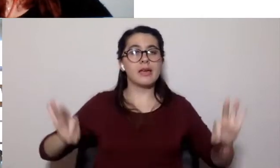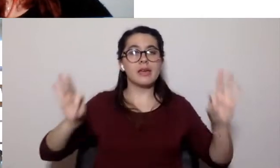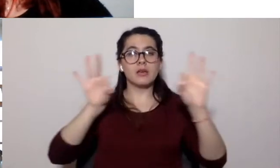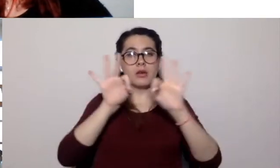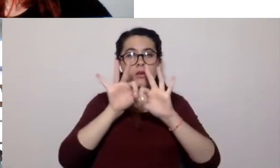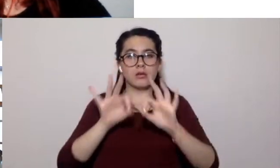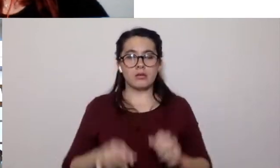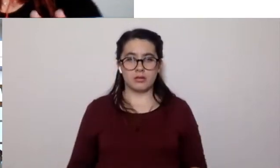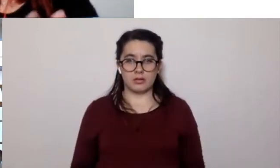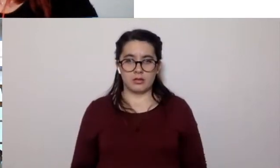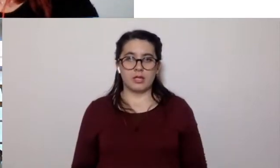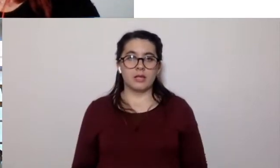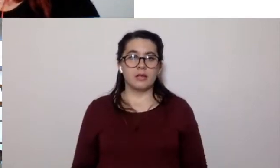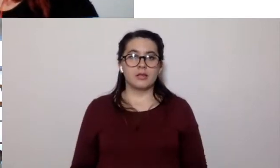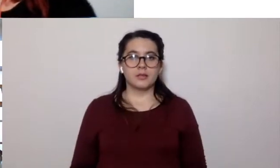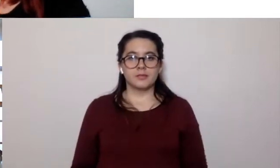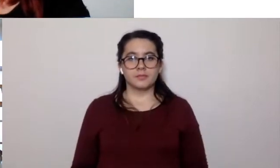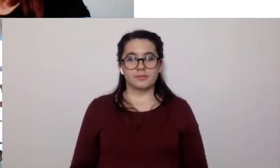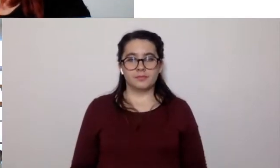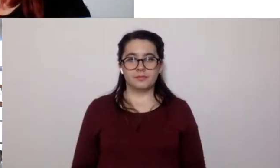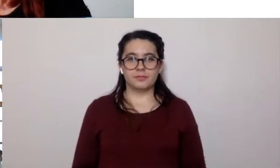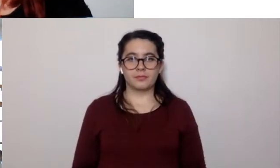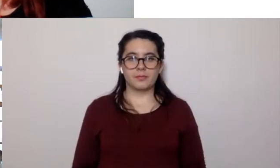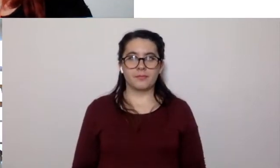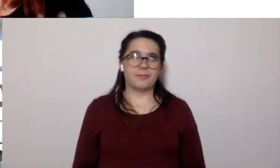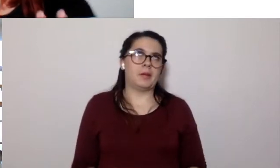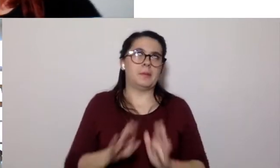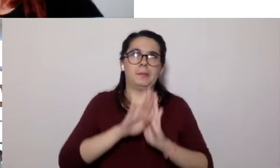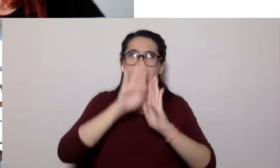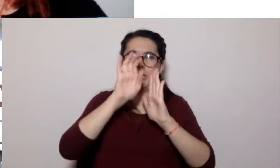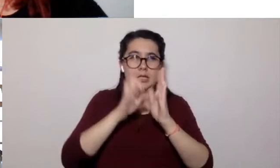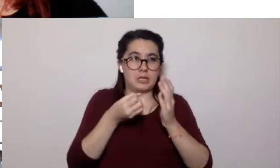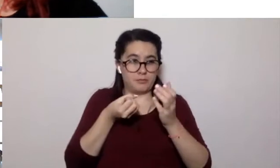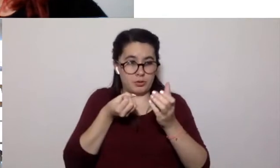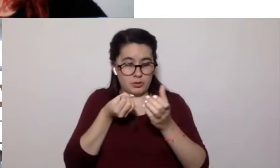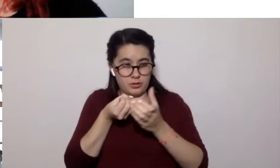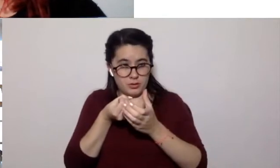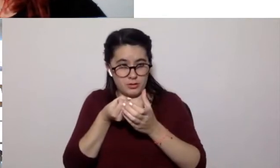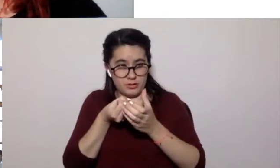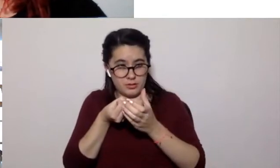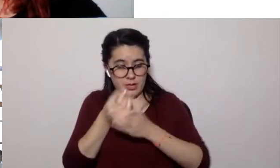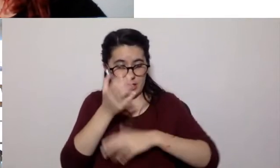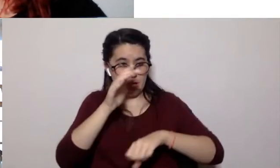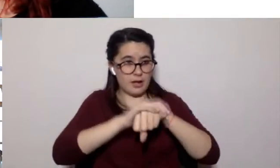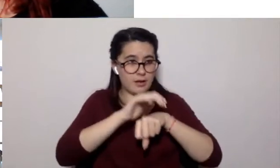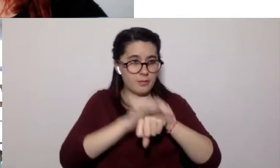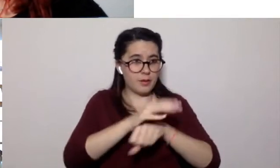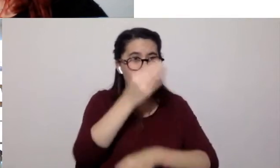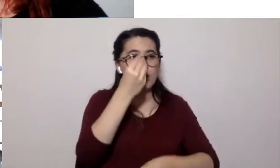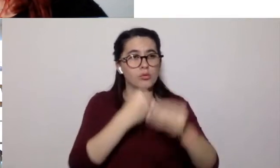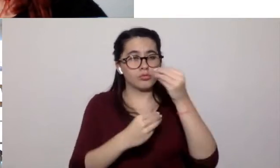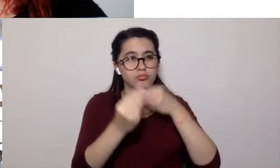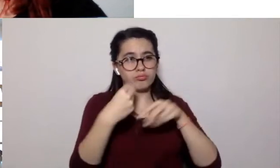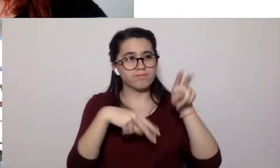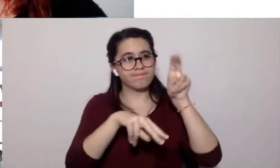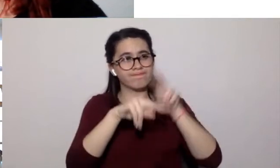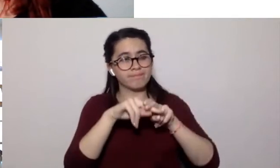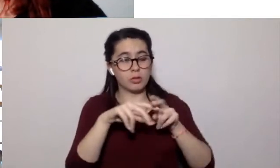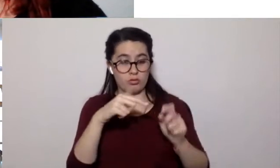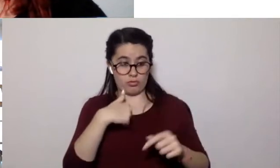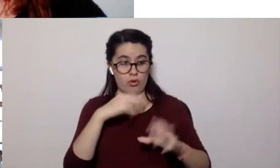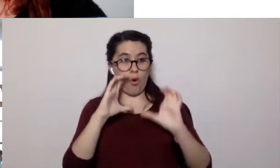Si voy a salir con a una comida, ¿no? Con mis amigas, ¿me estoy cuidando